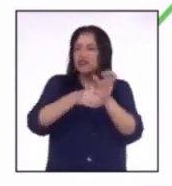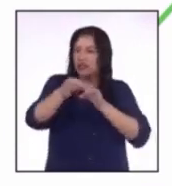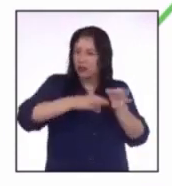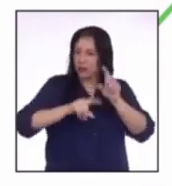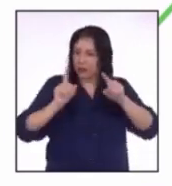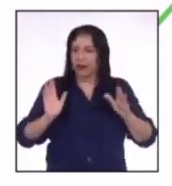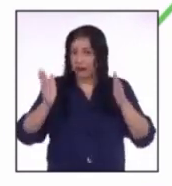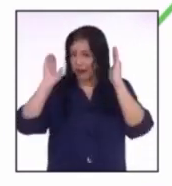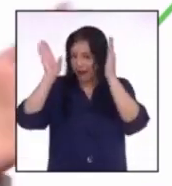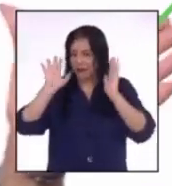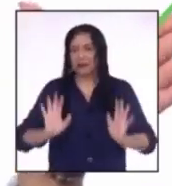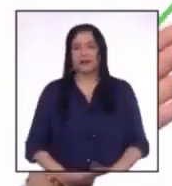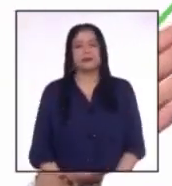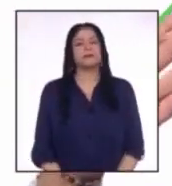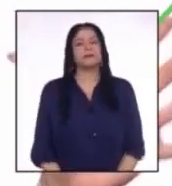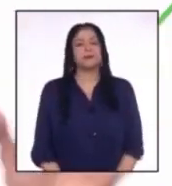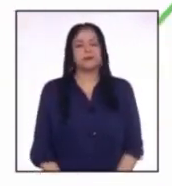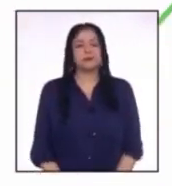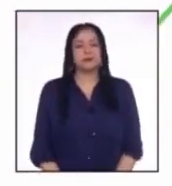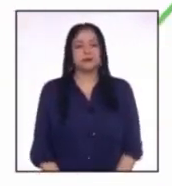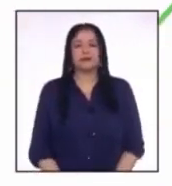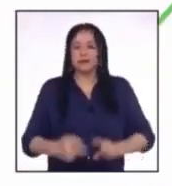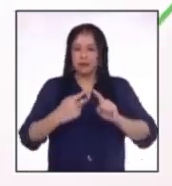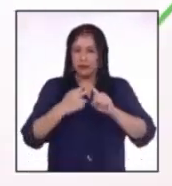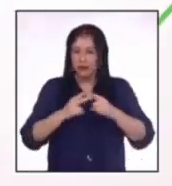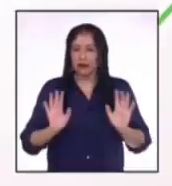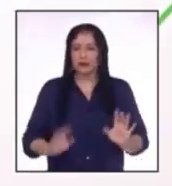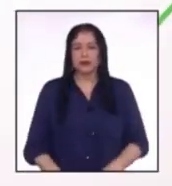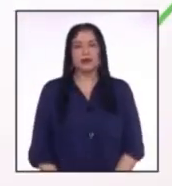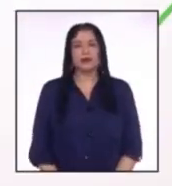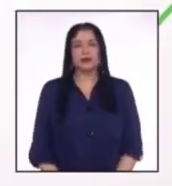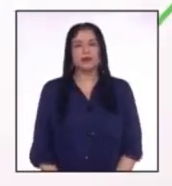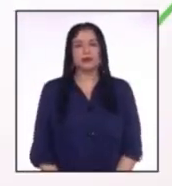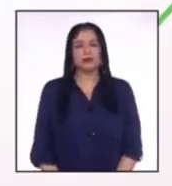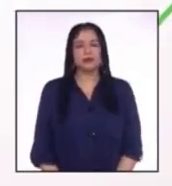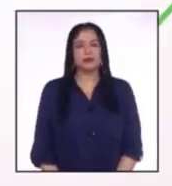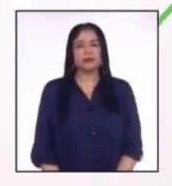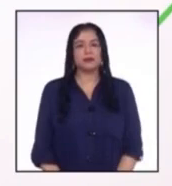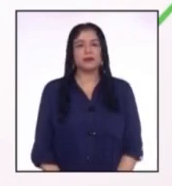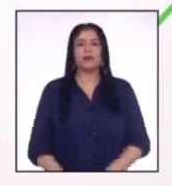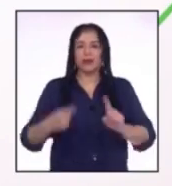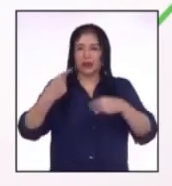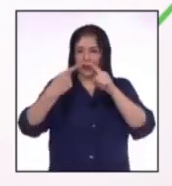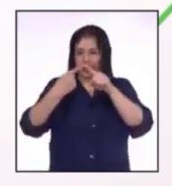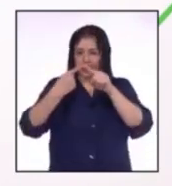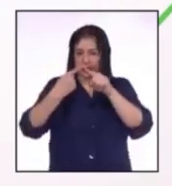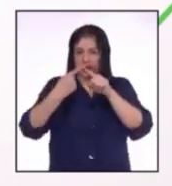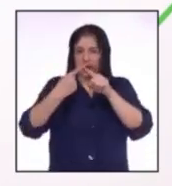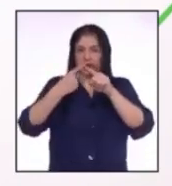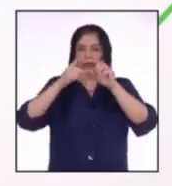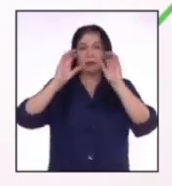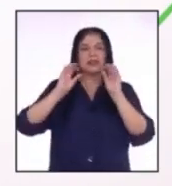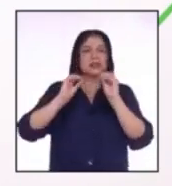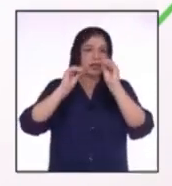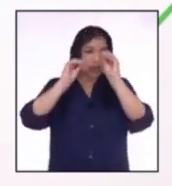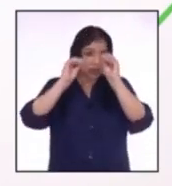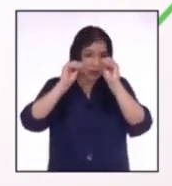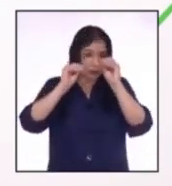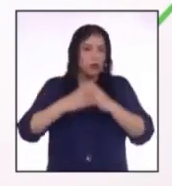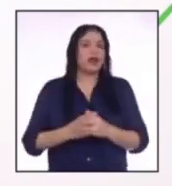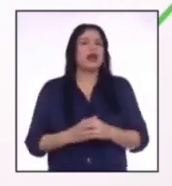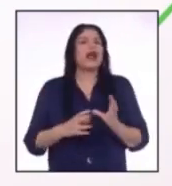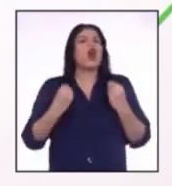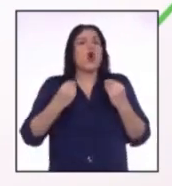atentos por favor a ver empezamos debe tener instrucciones para realizar una